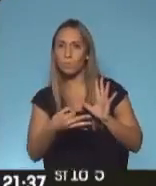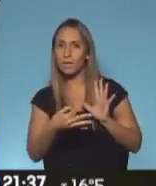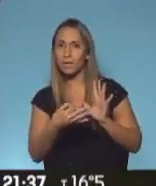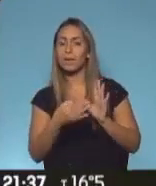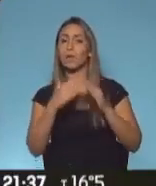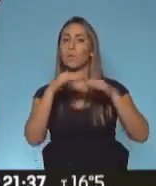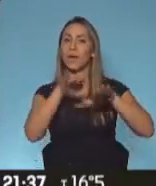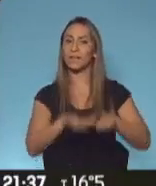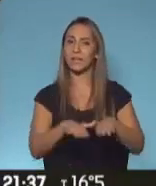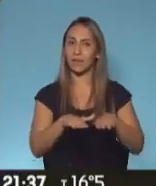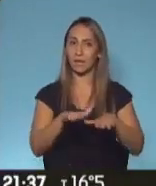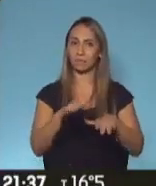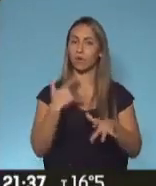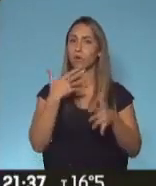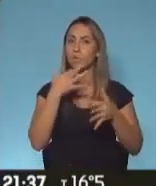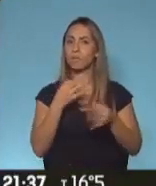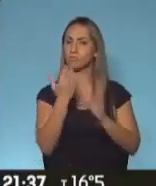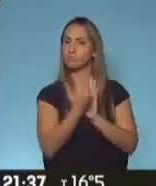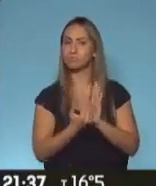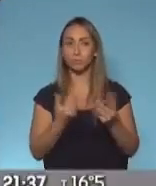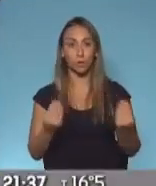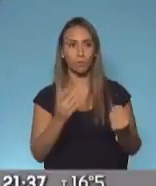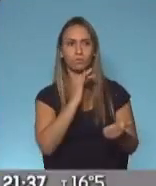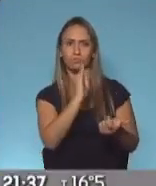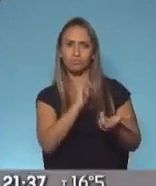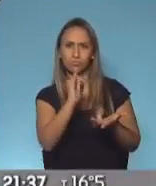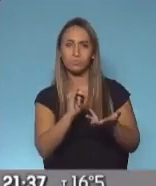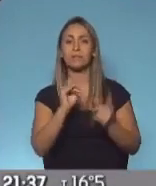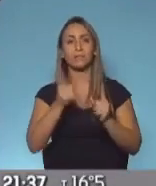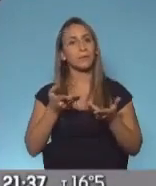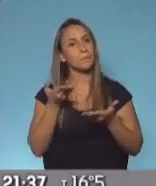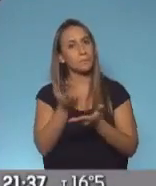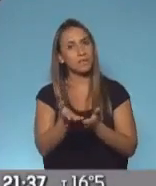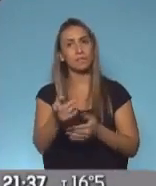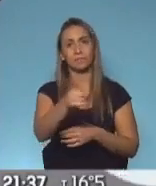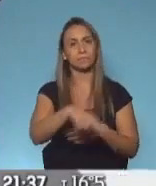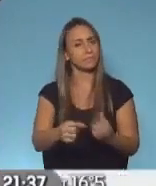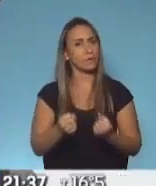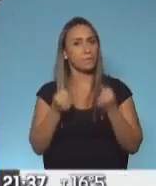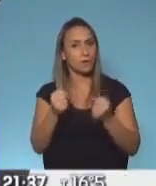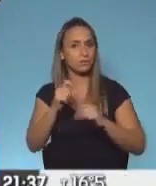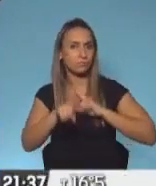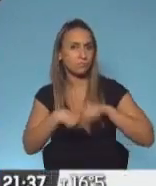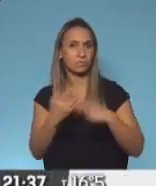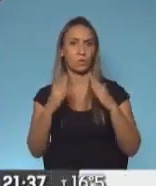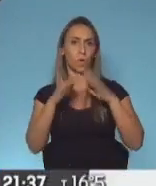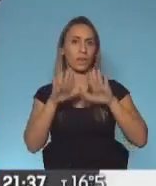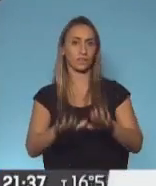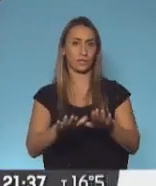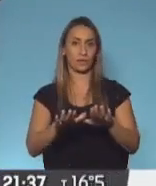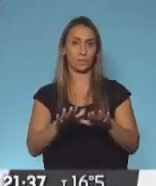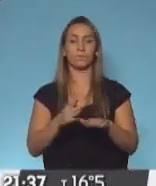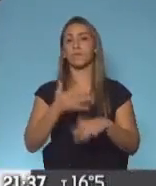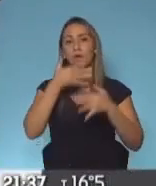de la cuarentena, invitó a que todos sigamos haciendo el esfuerzo de cumplir con la cuarentena, de cumplir con